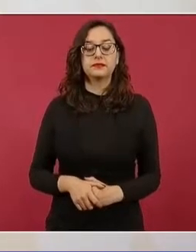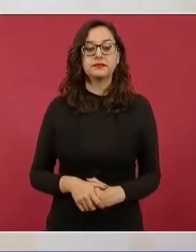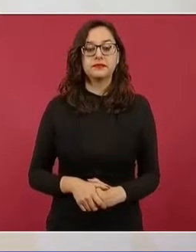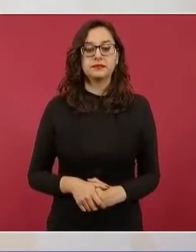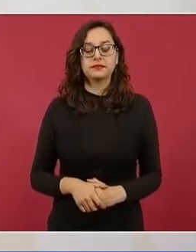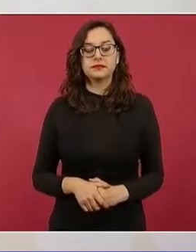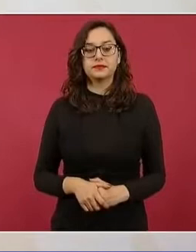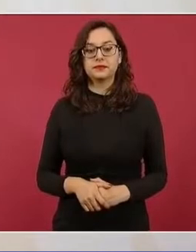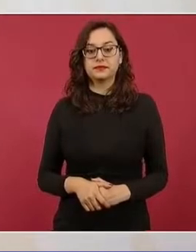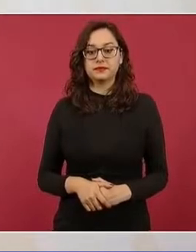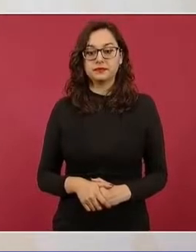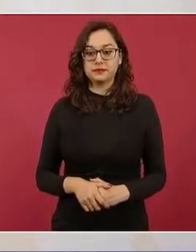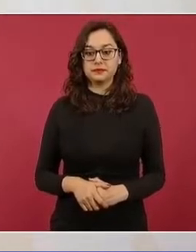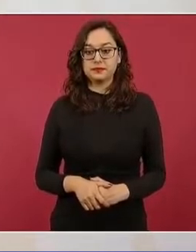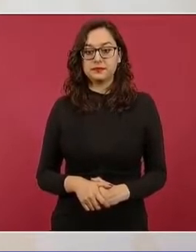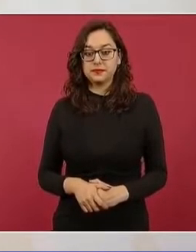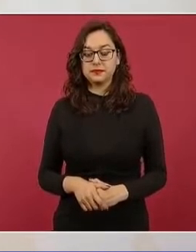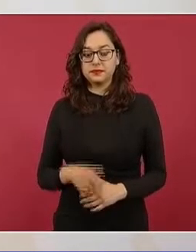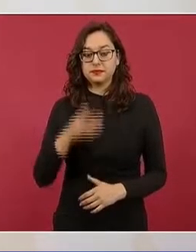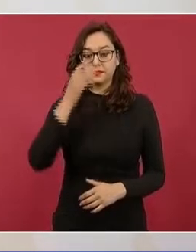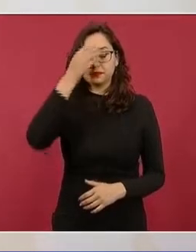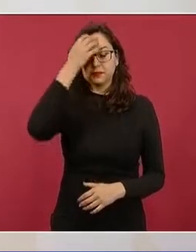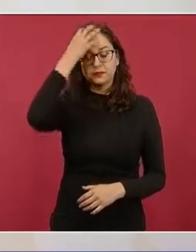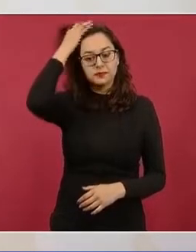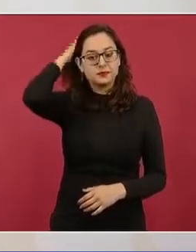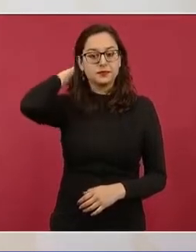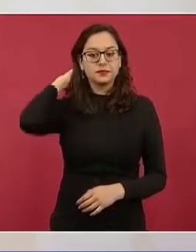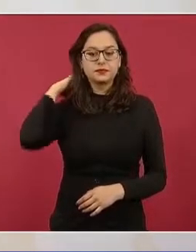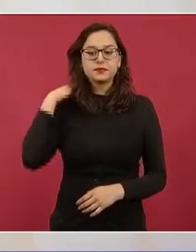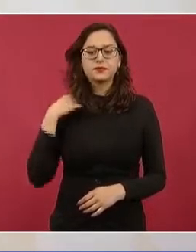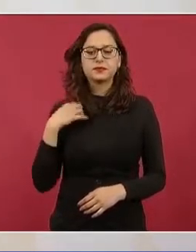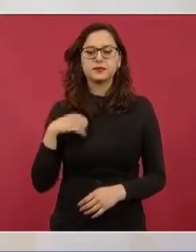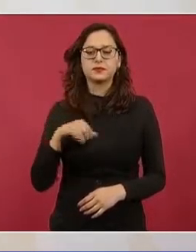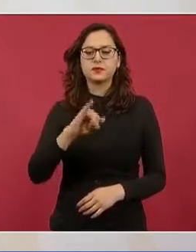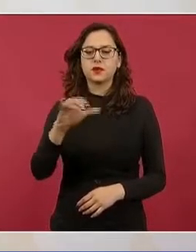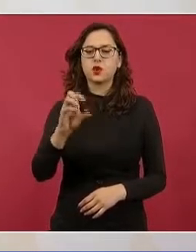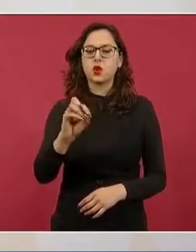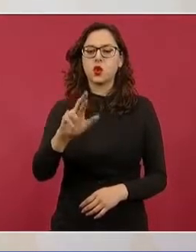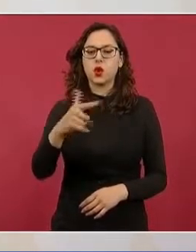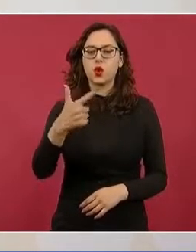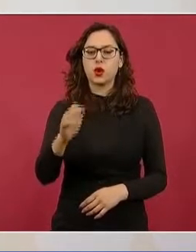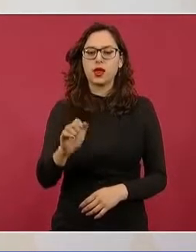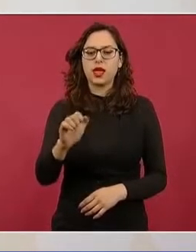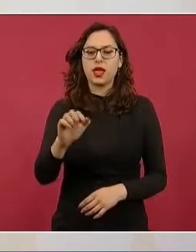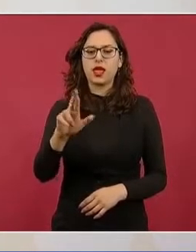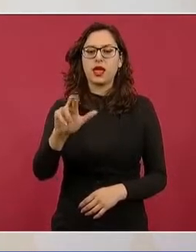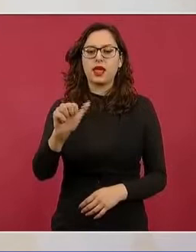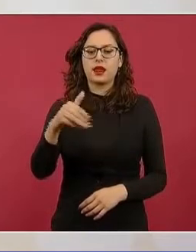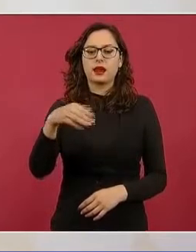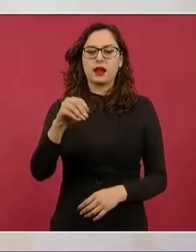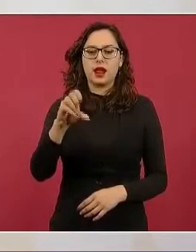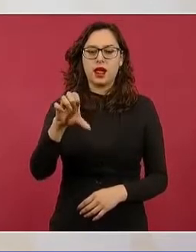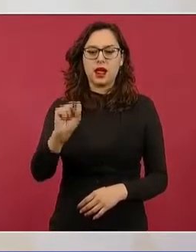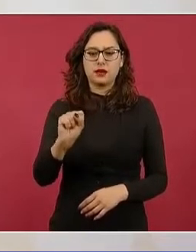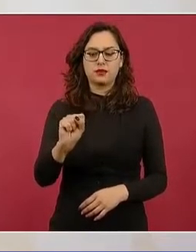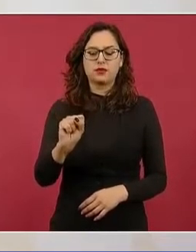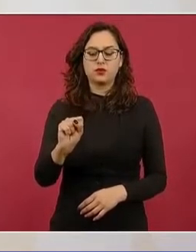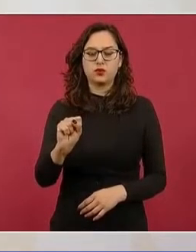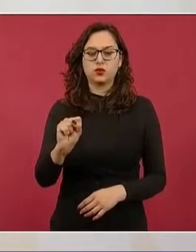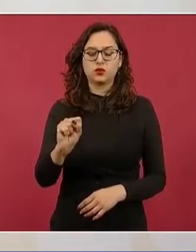¿Cómo se llama? Ramos, Jorge Ramos,